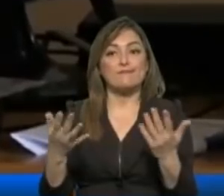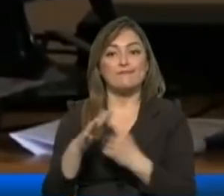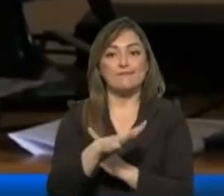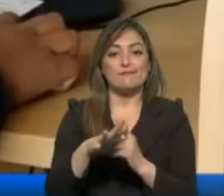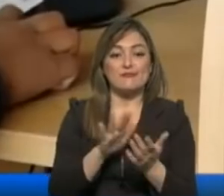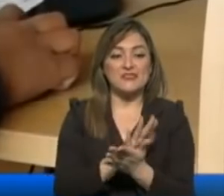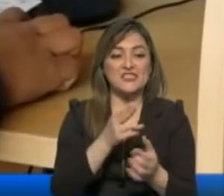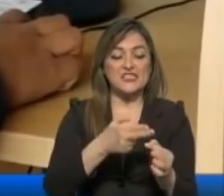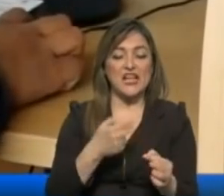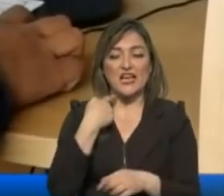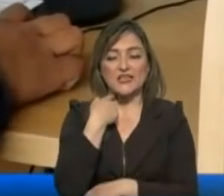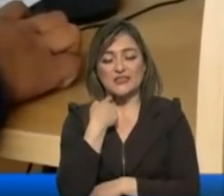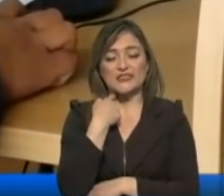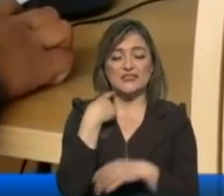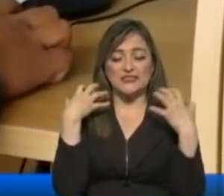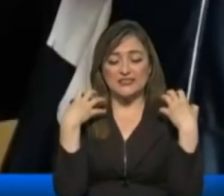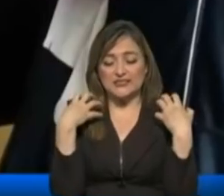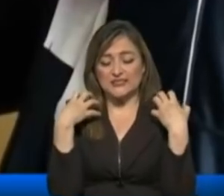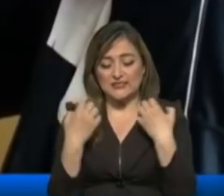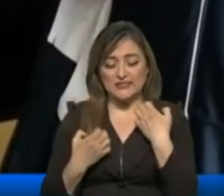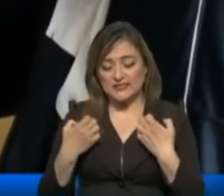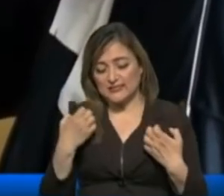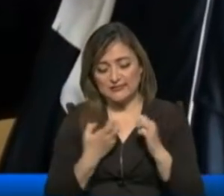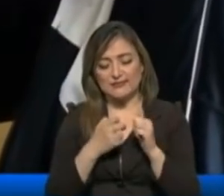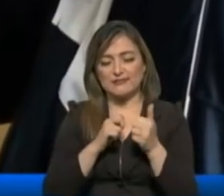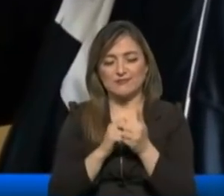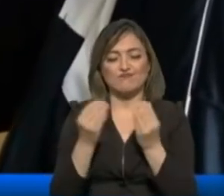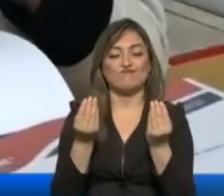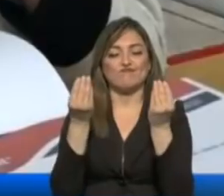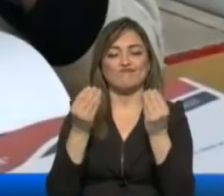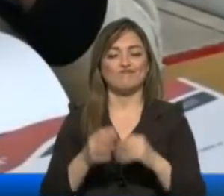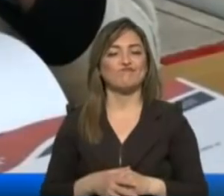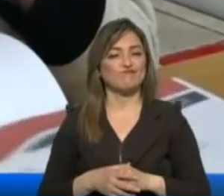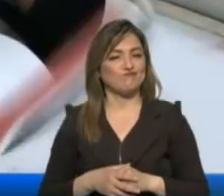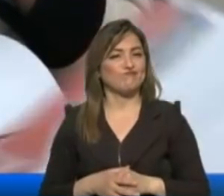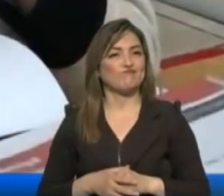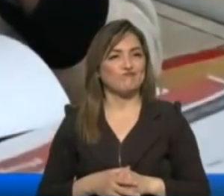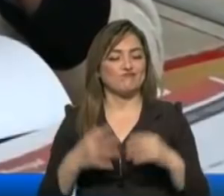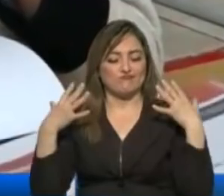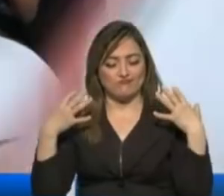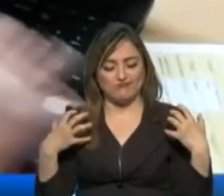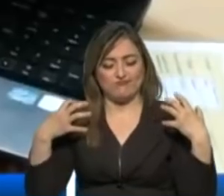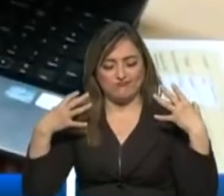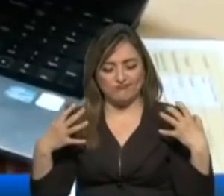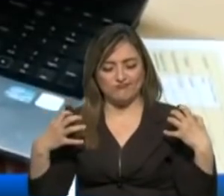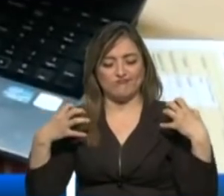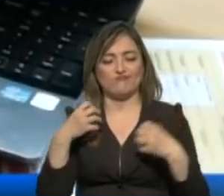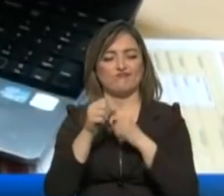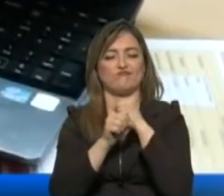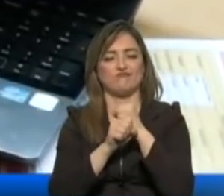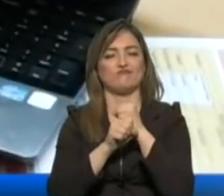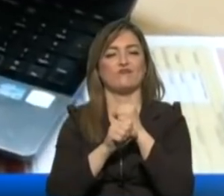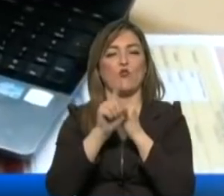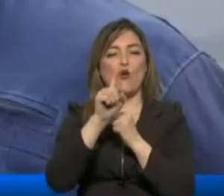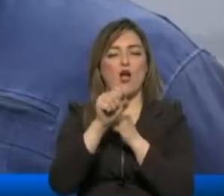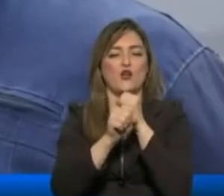ambiente escolar generan una sobrecarga emocional en los niños y adolescentes, acumulando un alto nivel de estrés durante el año 2 meses